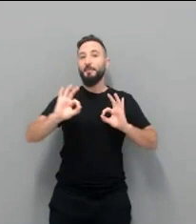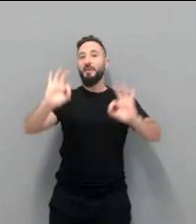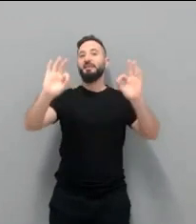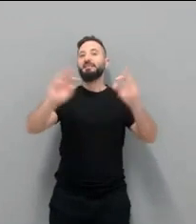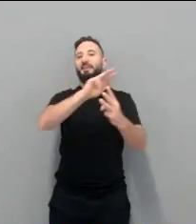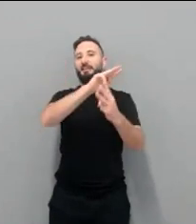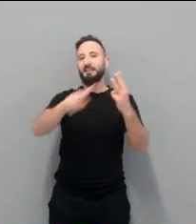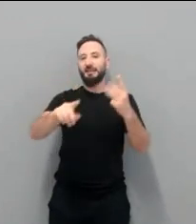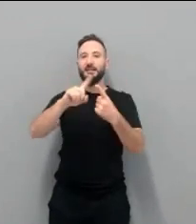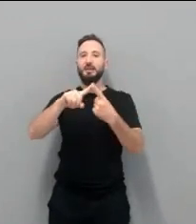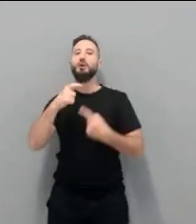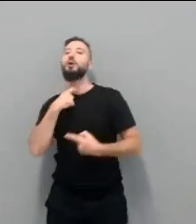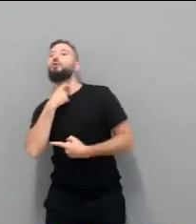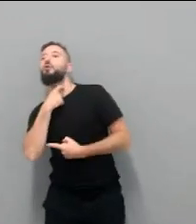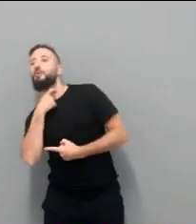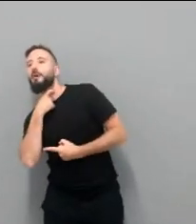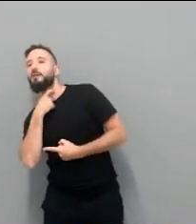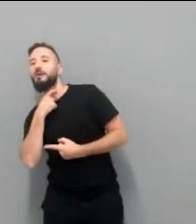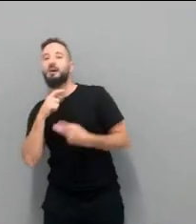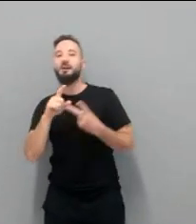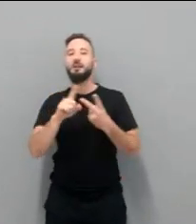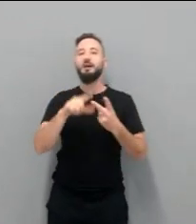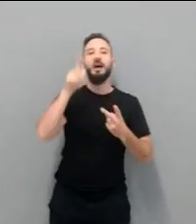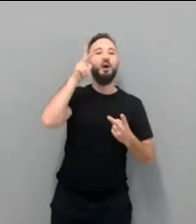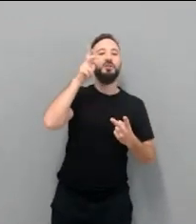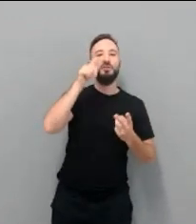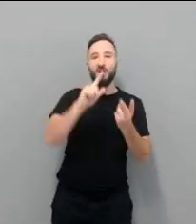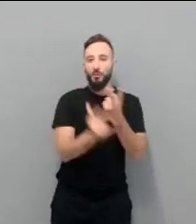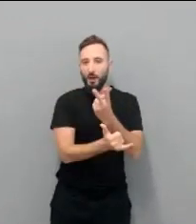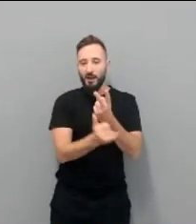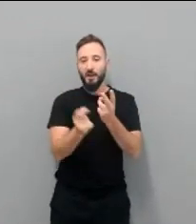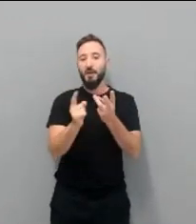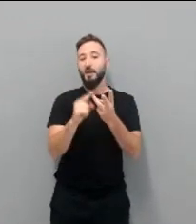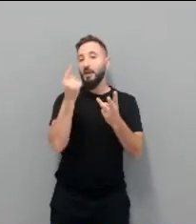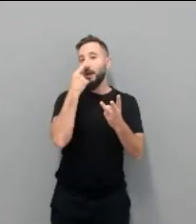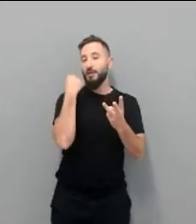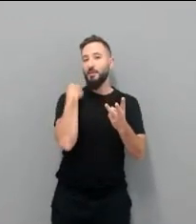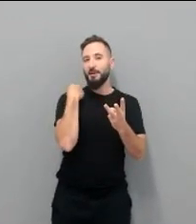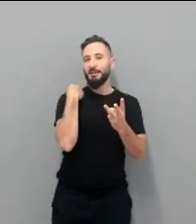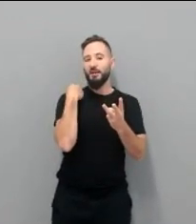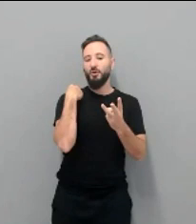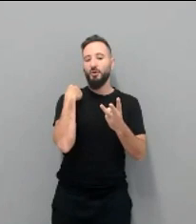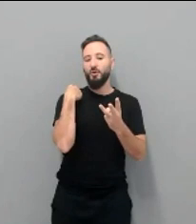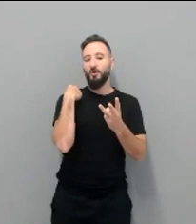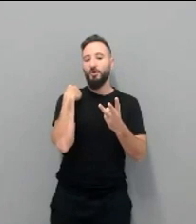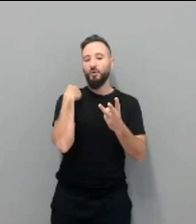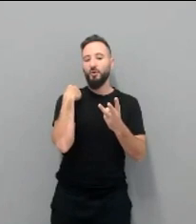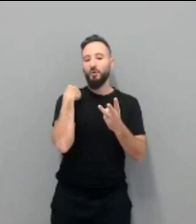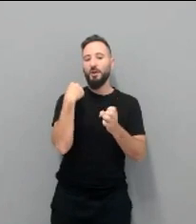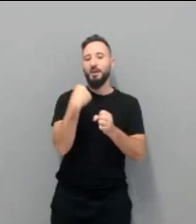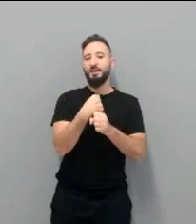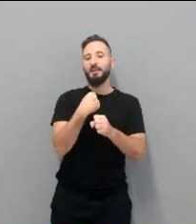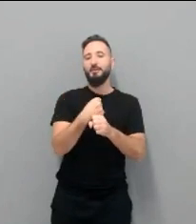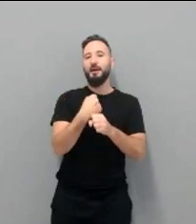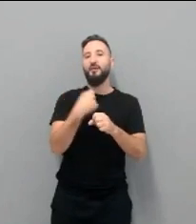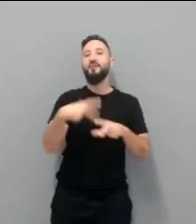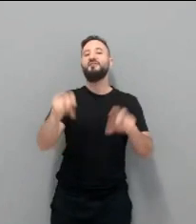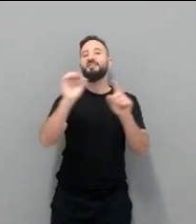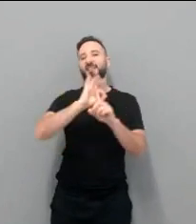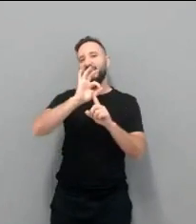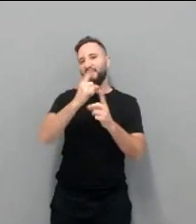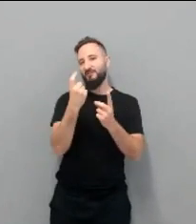logopeda, primero estudié logopedia, luego estudié audición y lenguaje y el año pasado terminé, bueno, me queda el trabajo fin de grado, no voy a mentir,